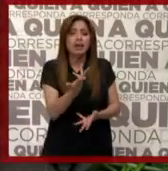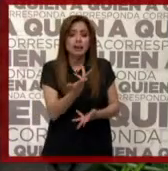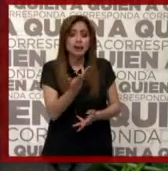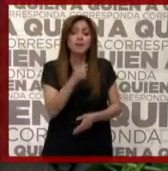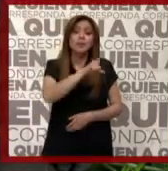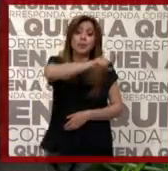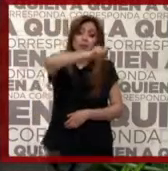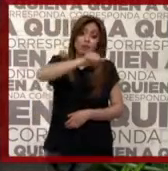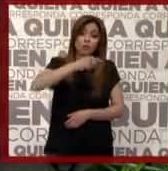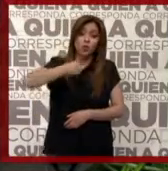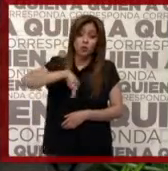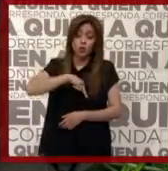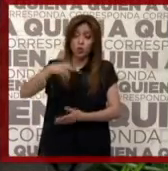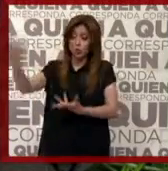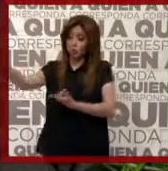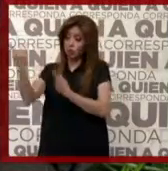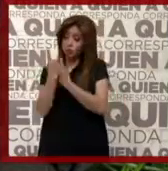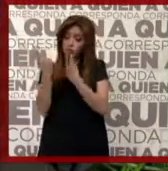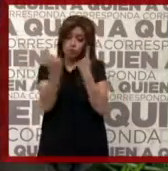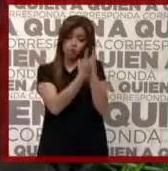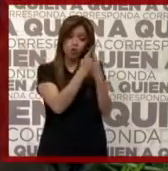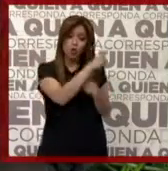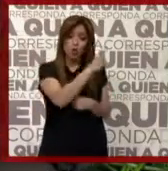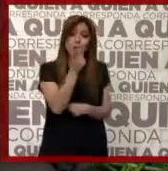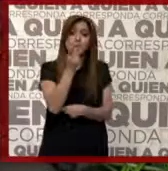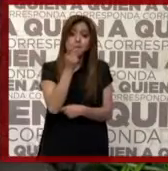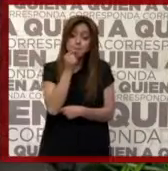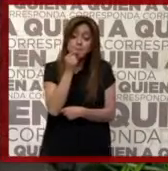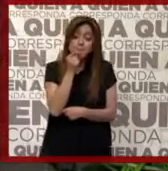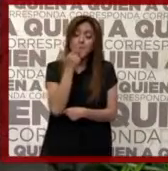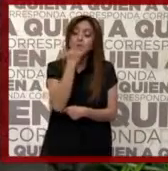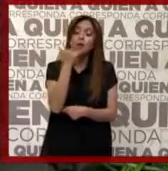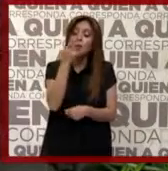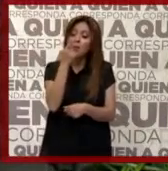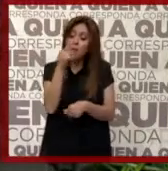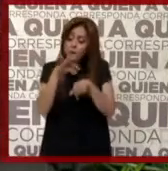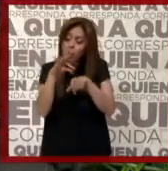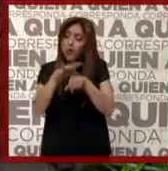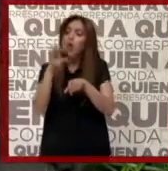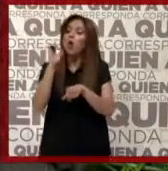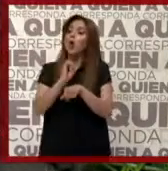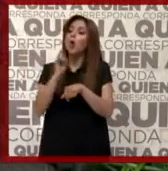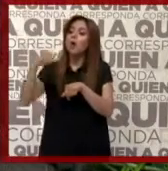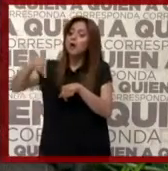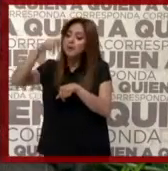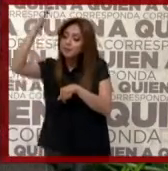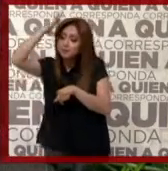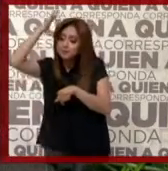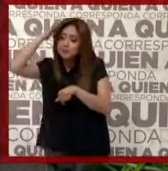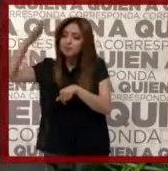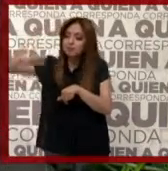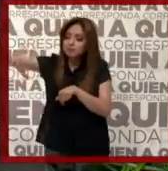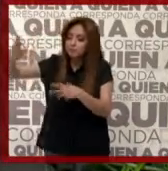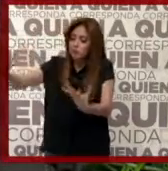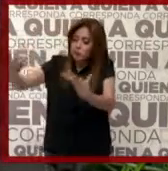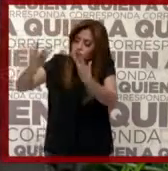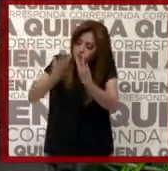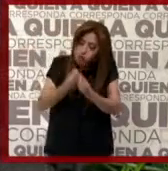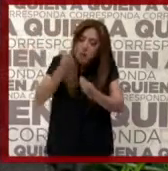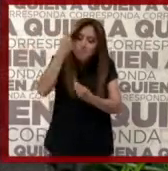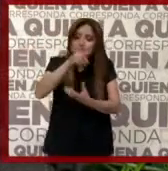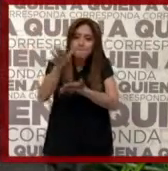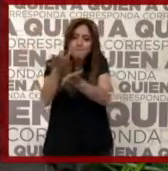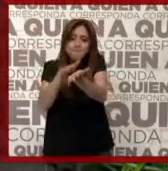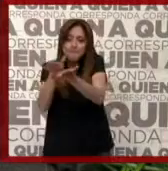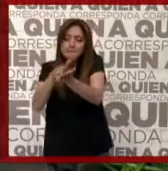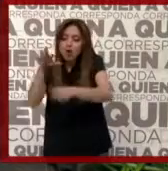médicos oa las instituciones hospitalarias o las instituciones públicas a que se presenten con nosotros con el expediente